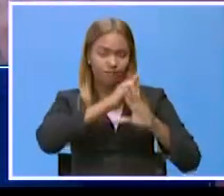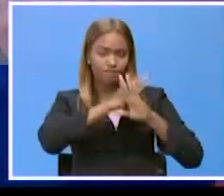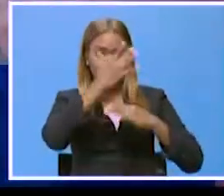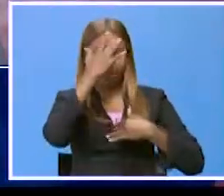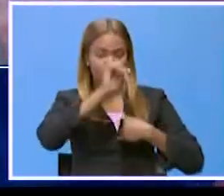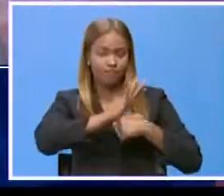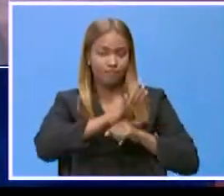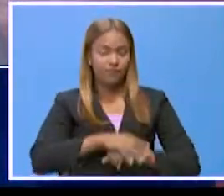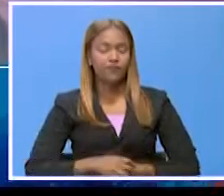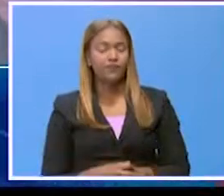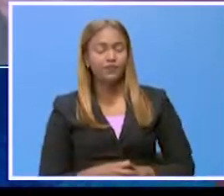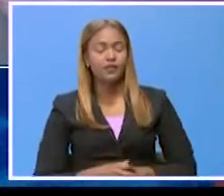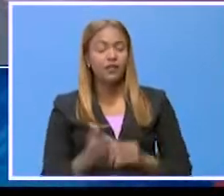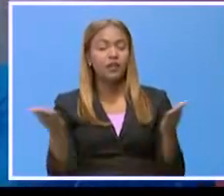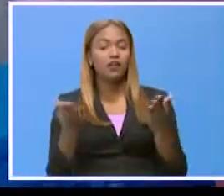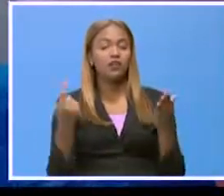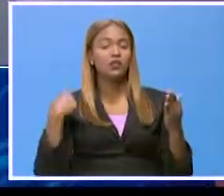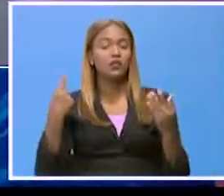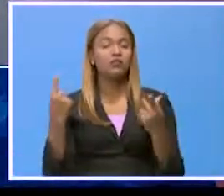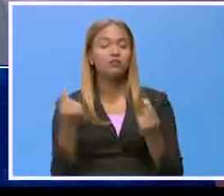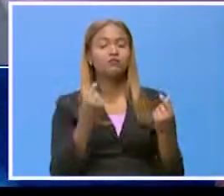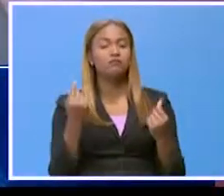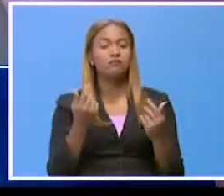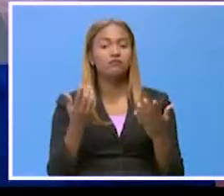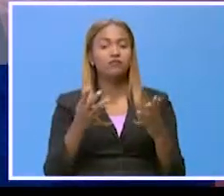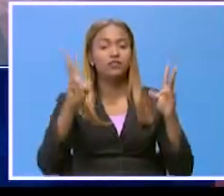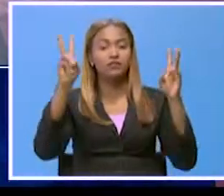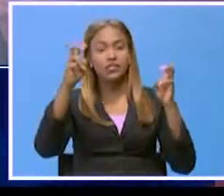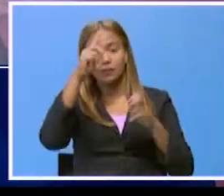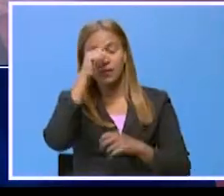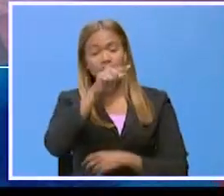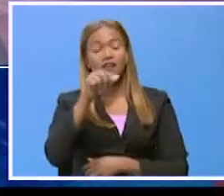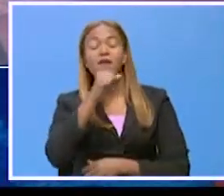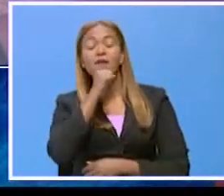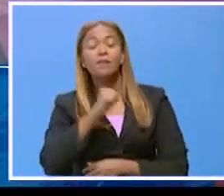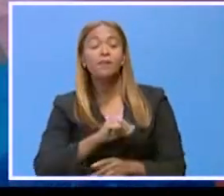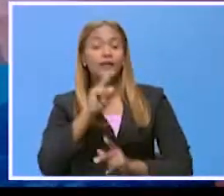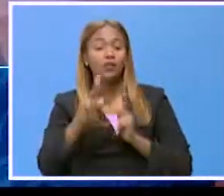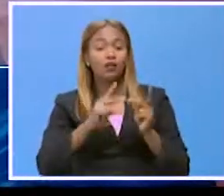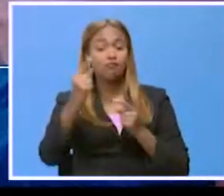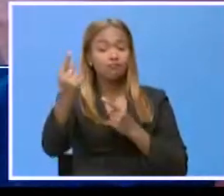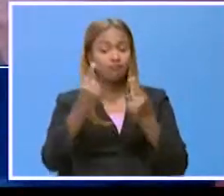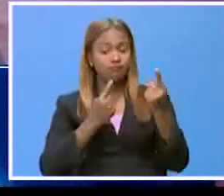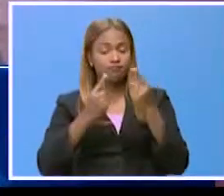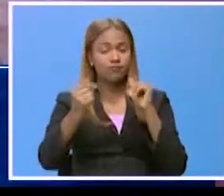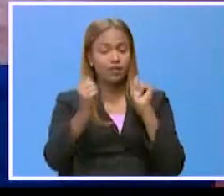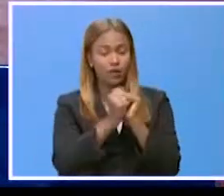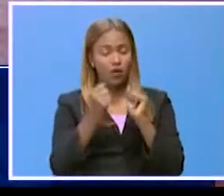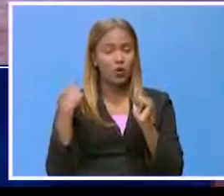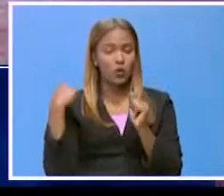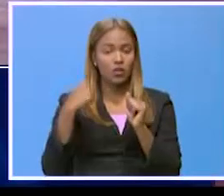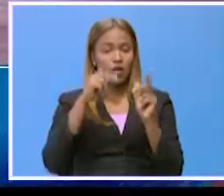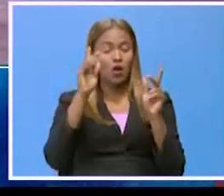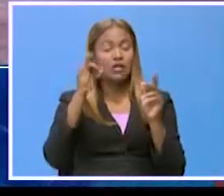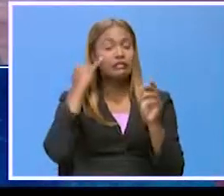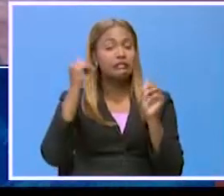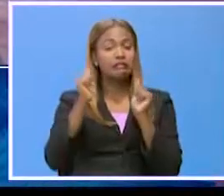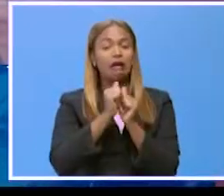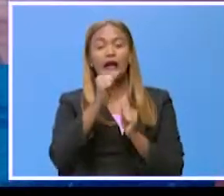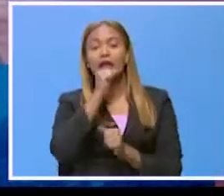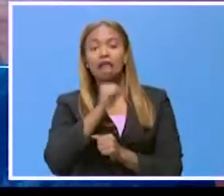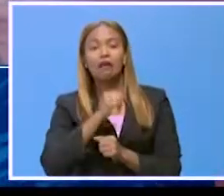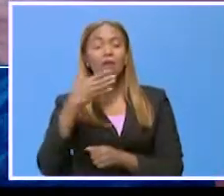aquí lo que estamos agotando en las fases de los envejecientes a aquellas personas que vienen acompañando un envejeciente que es